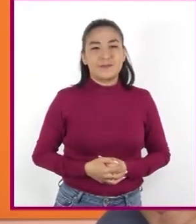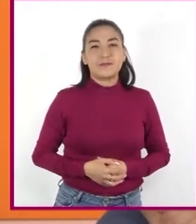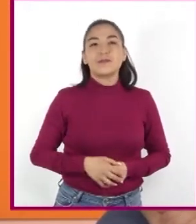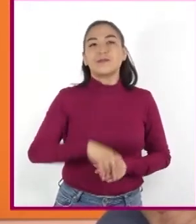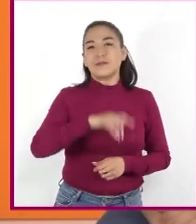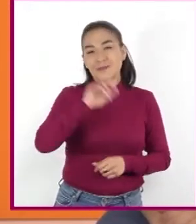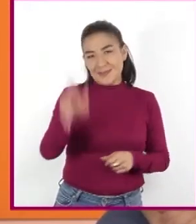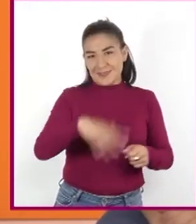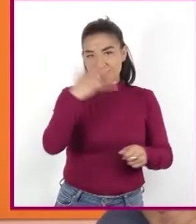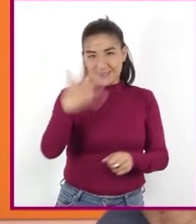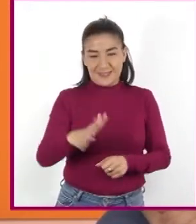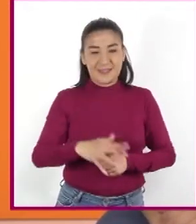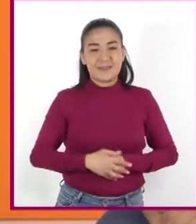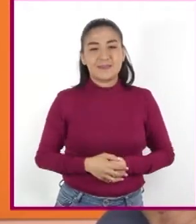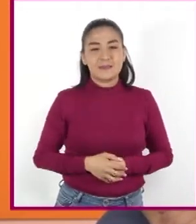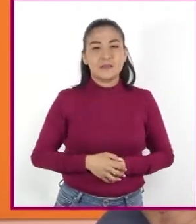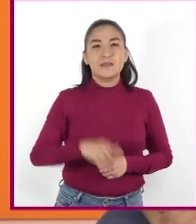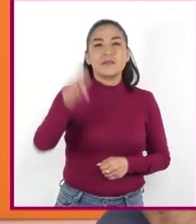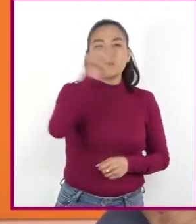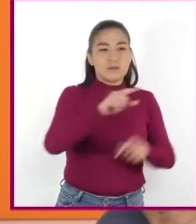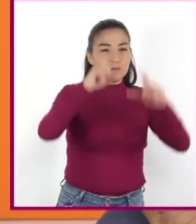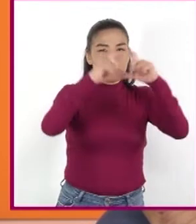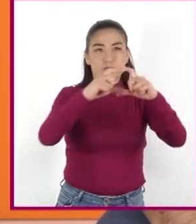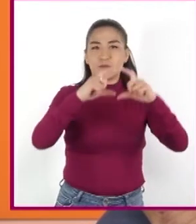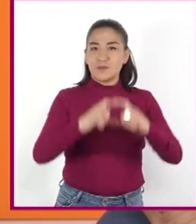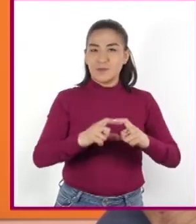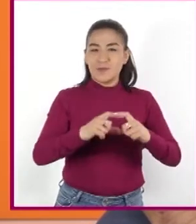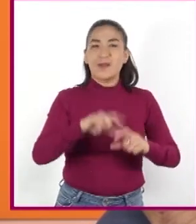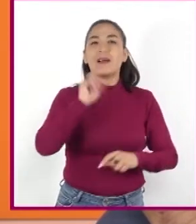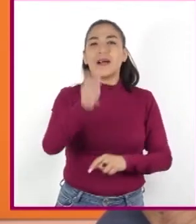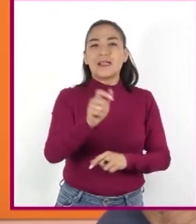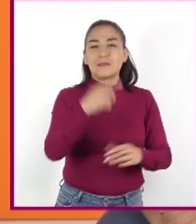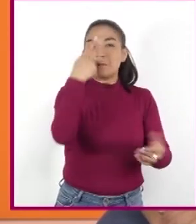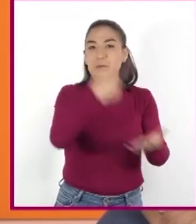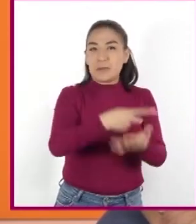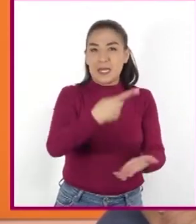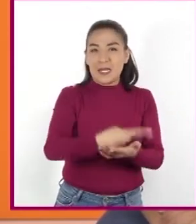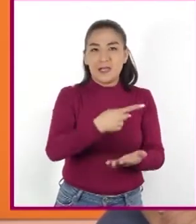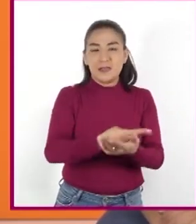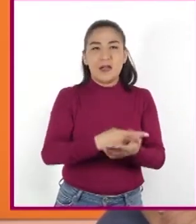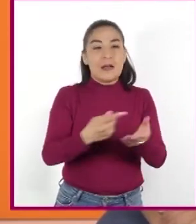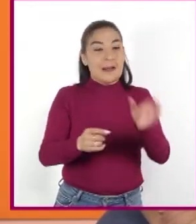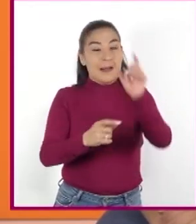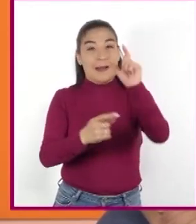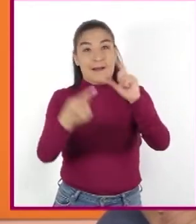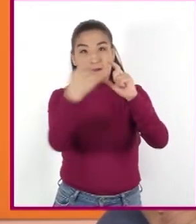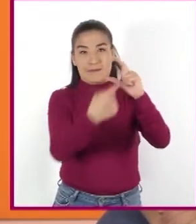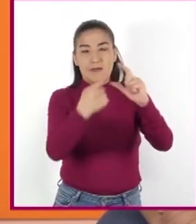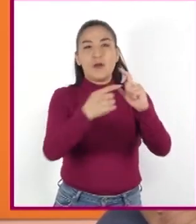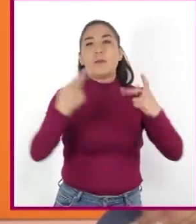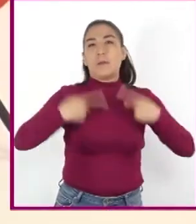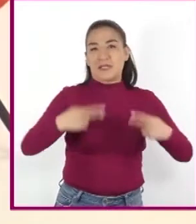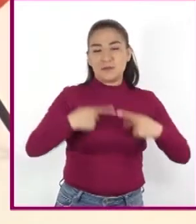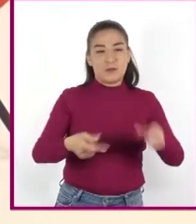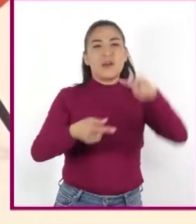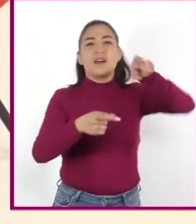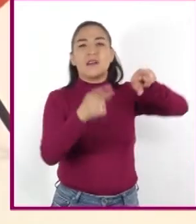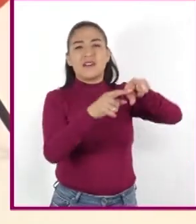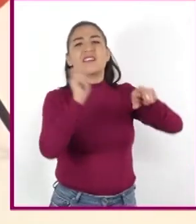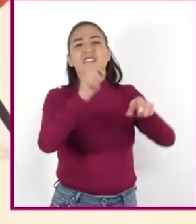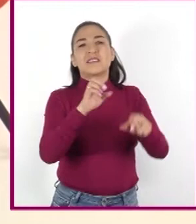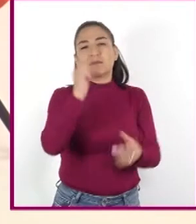10. Objetos circulares de plata. Al frente tienen un personaje y al reverso un escudo.